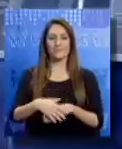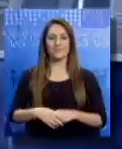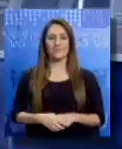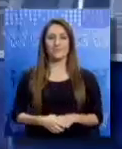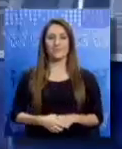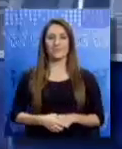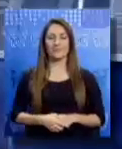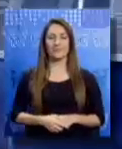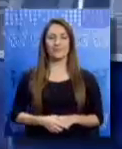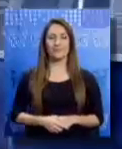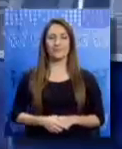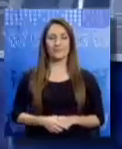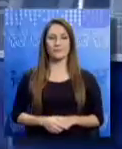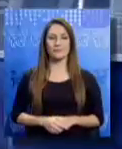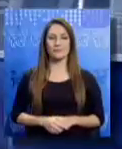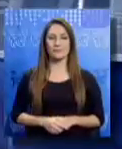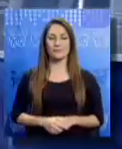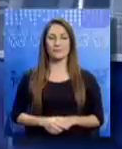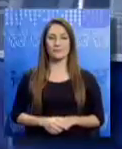escuchamos.